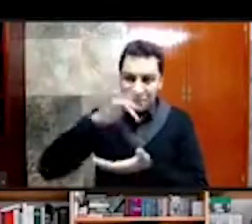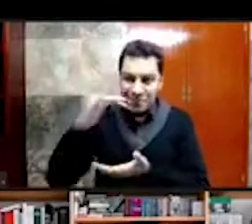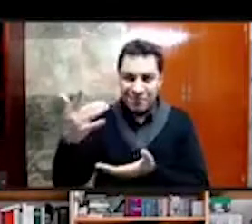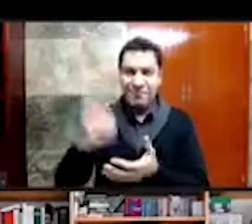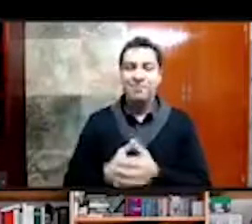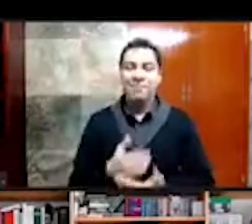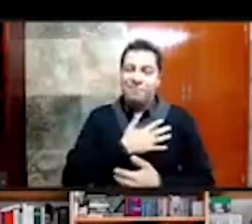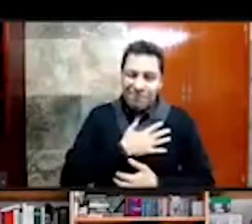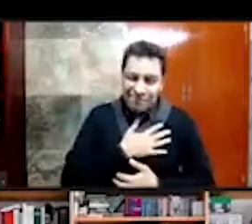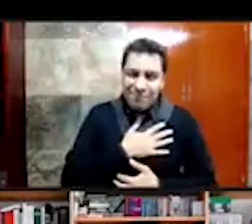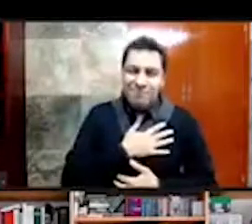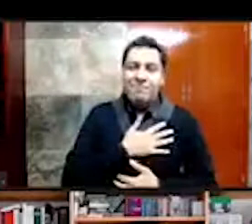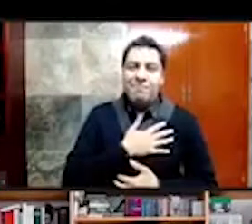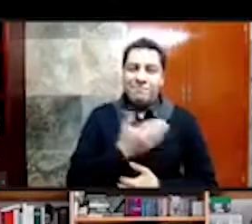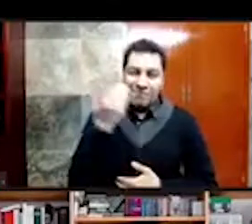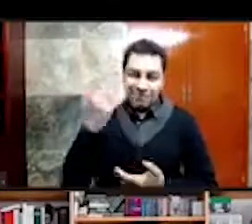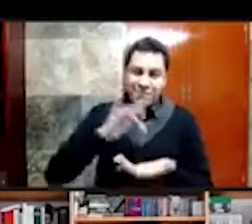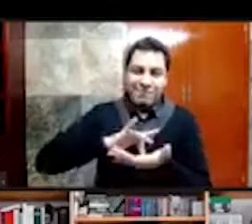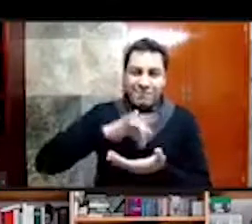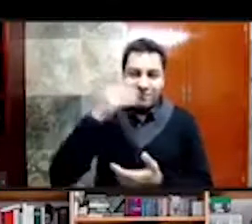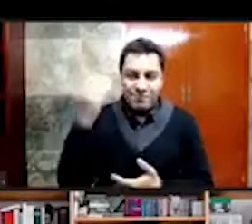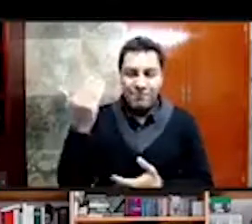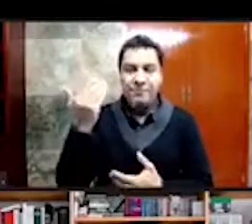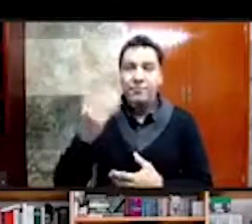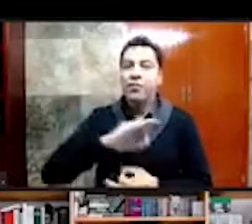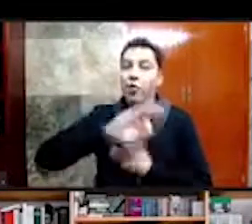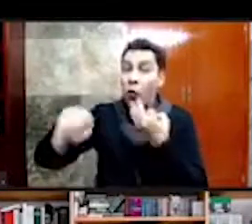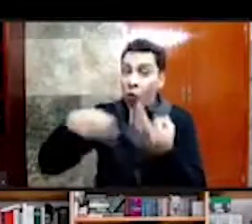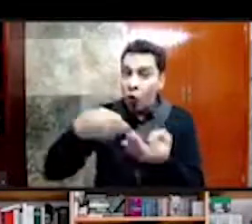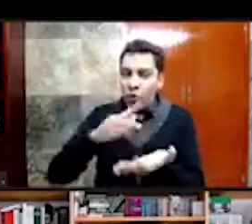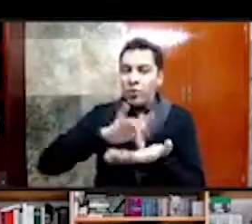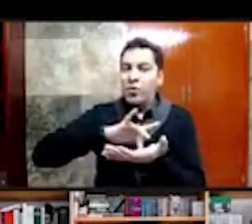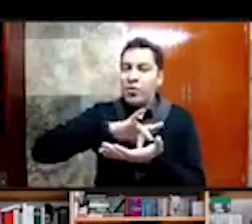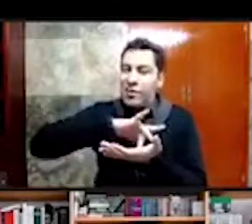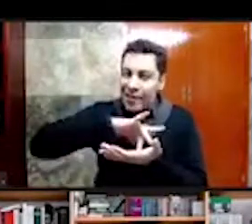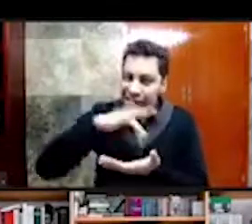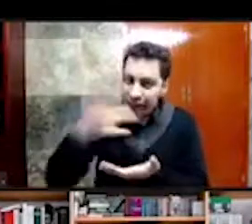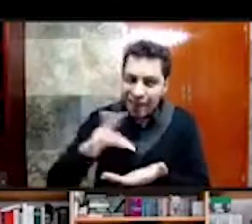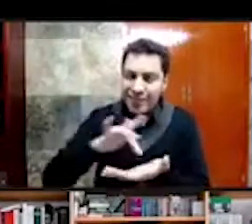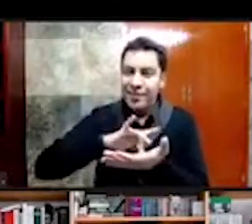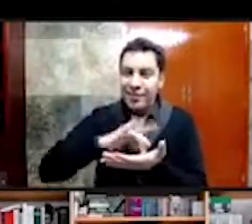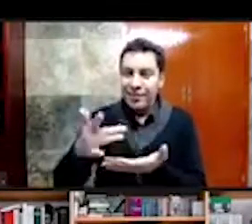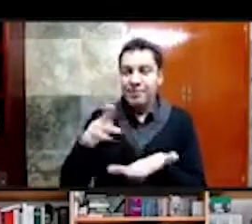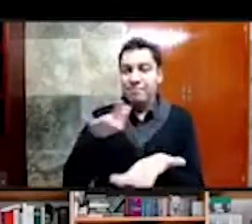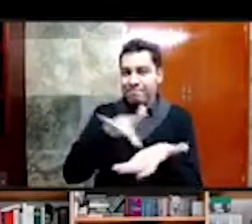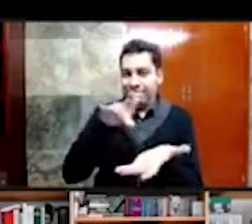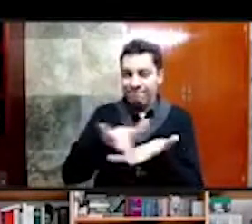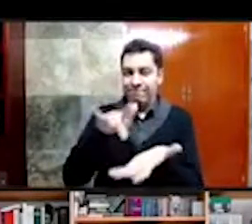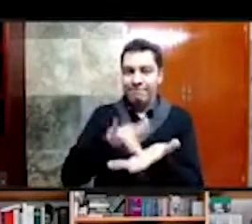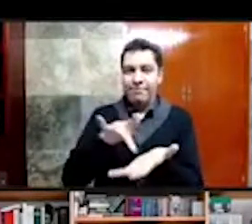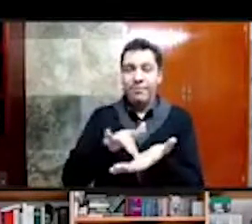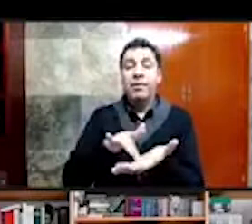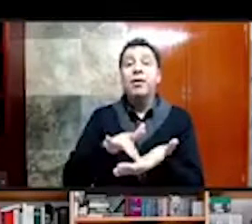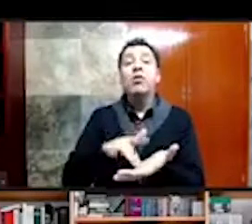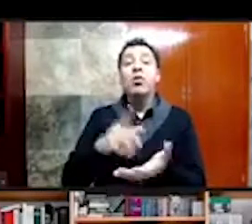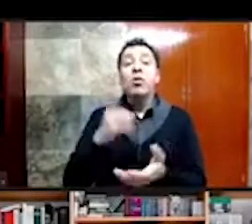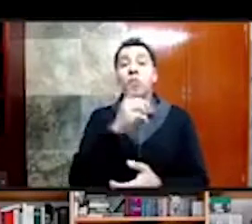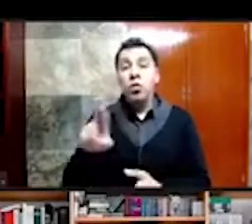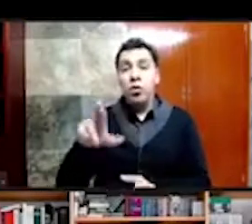no me queda más que volver a agradecerles a todos y enhorabuena y muchas gracias. Despido al doctor